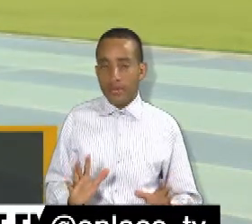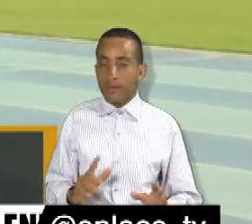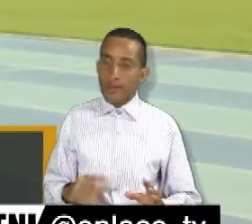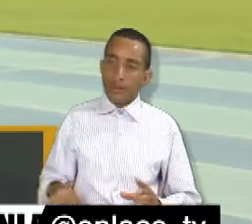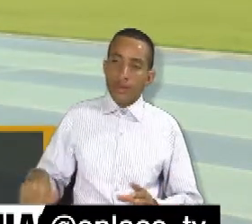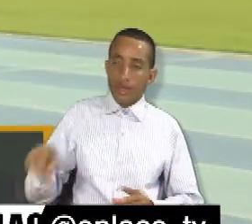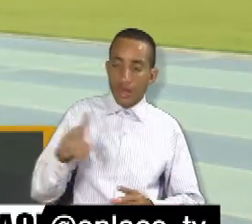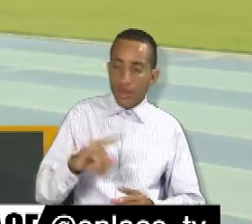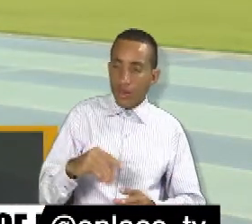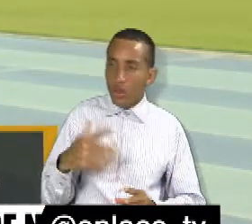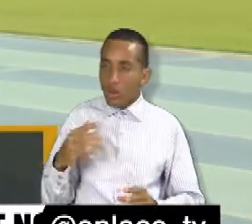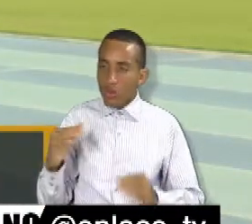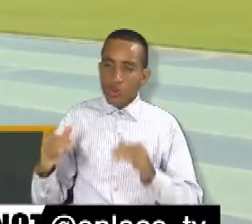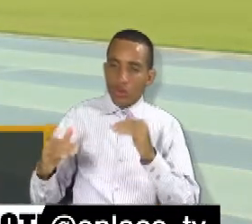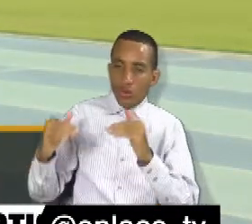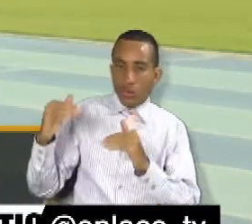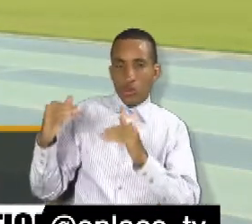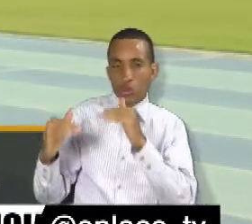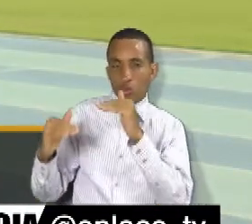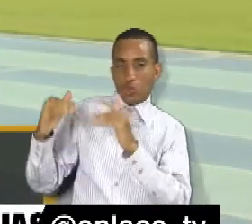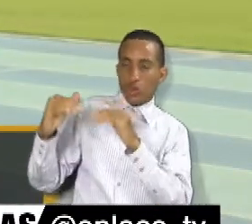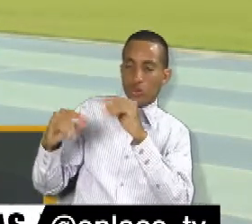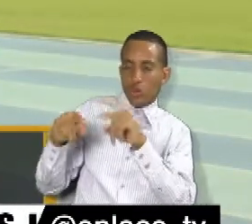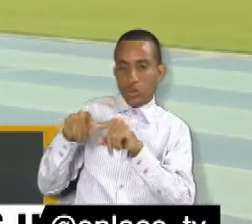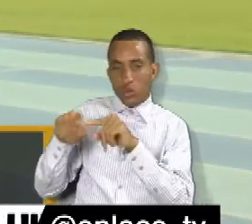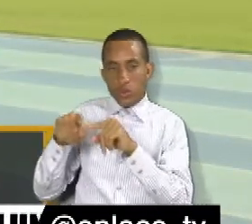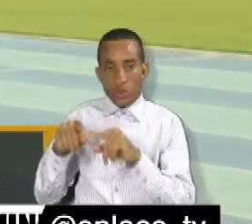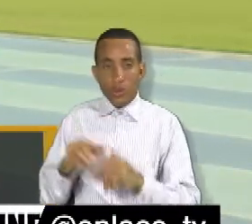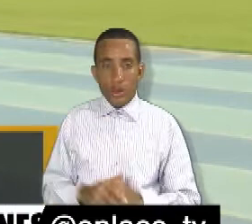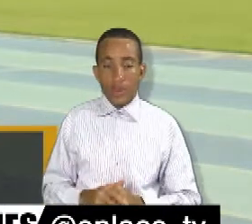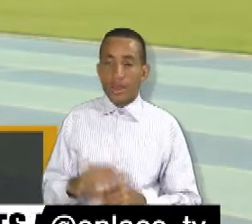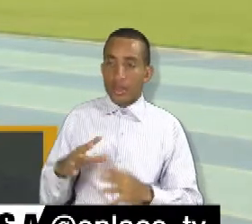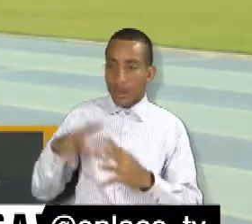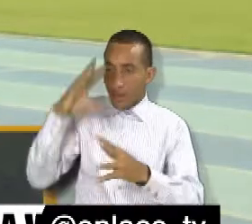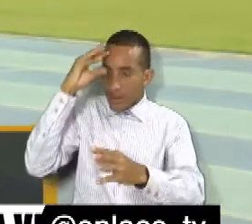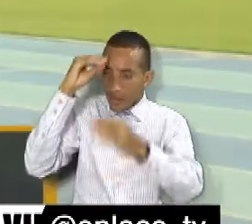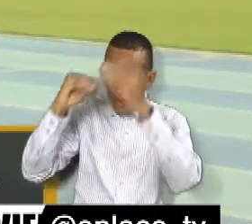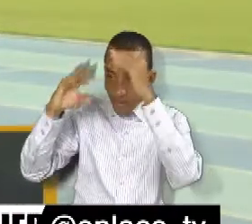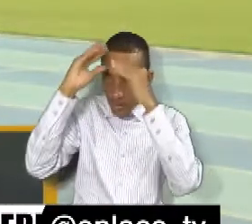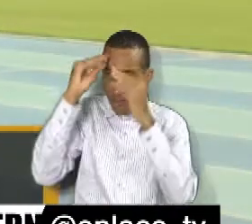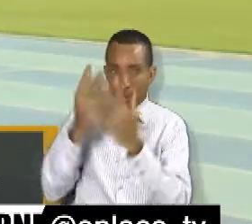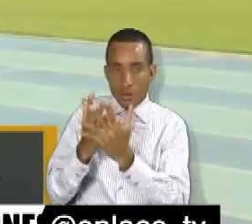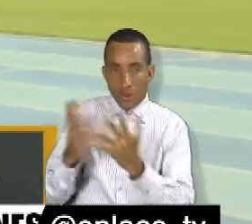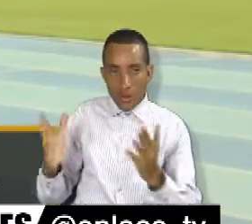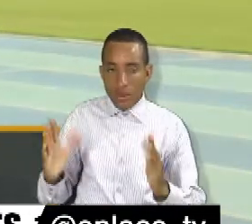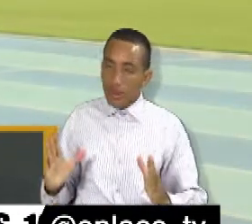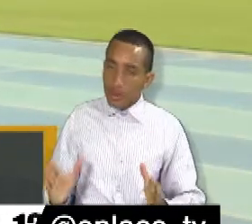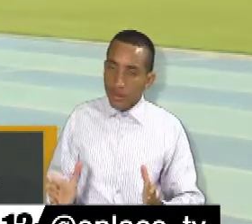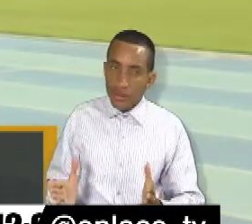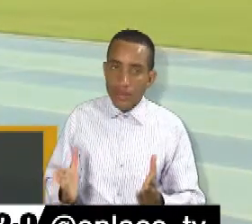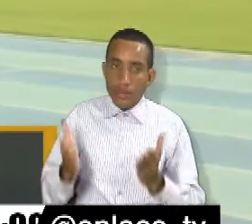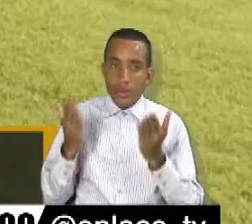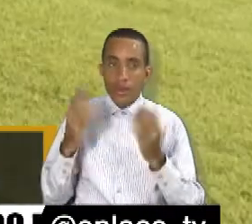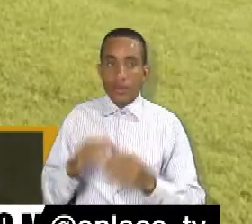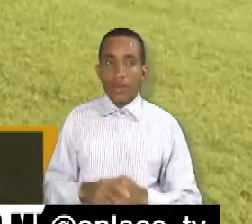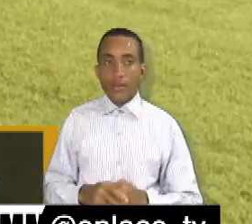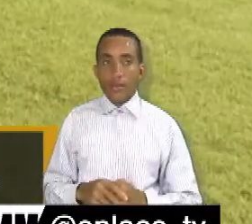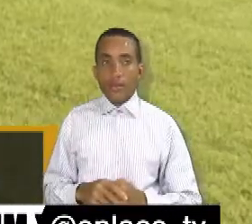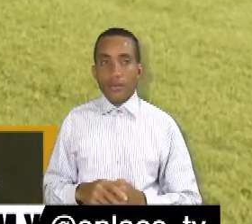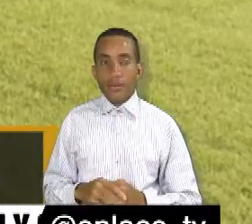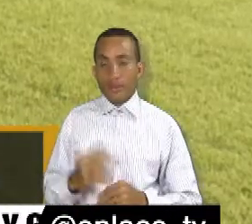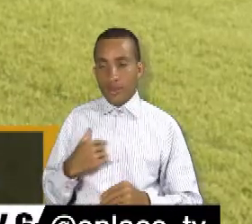ellos, también aprendí algunas cosas que también debía mejorar en las pruebas individuales